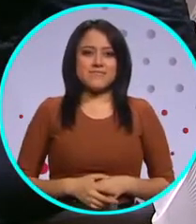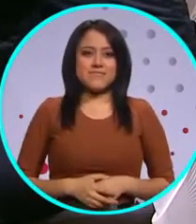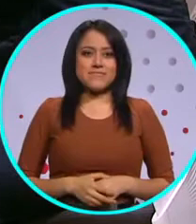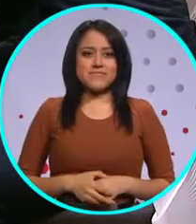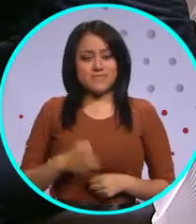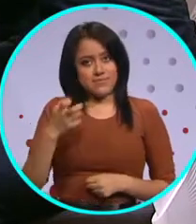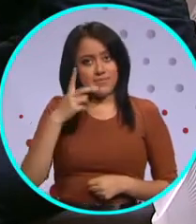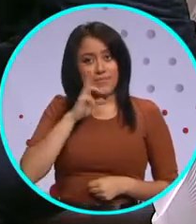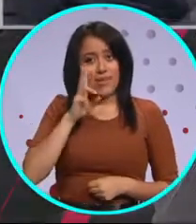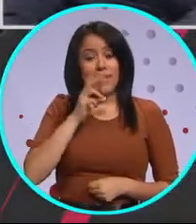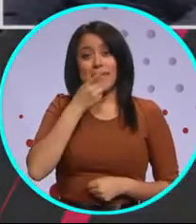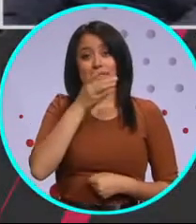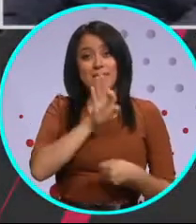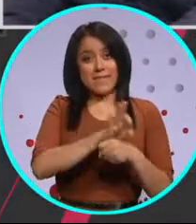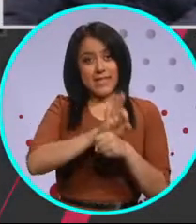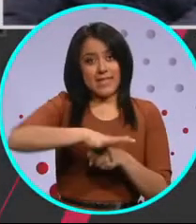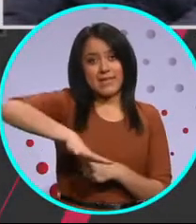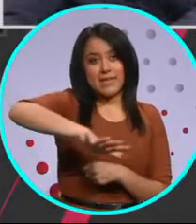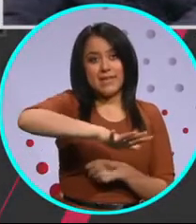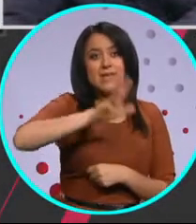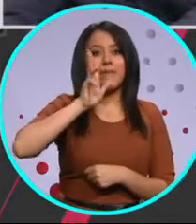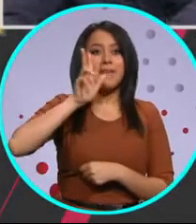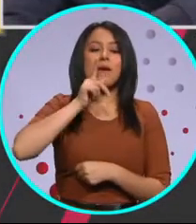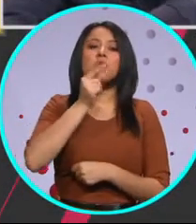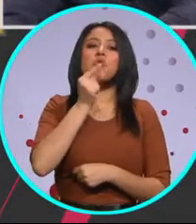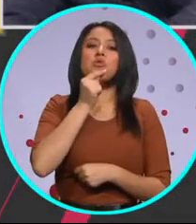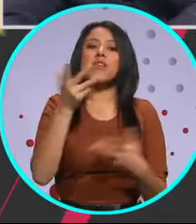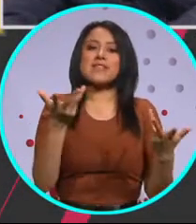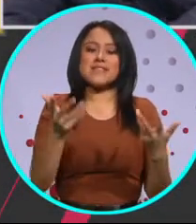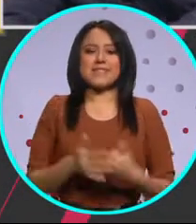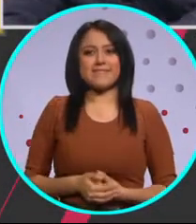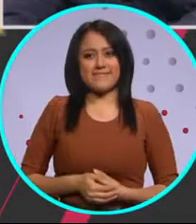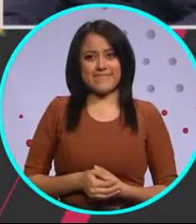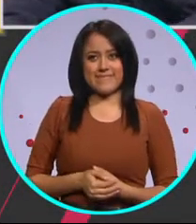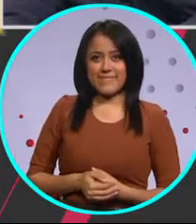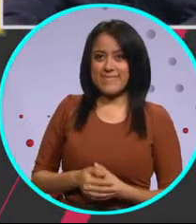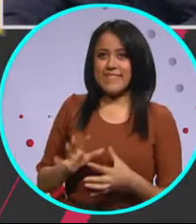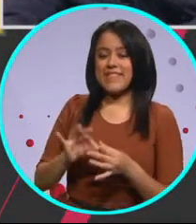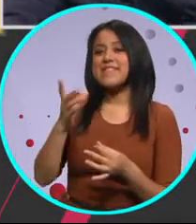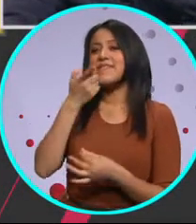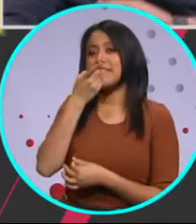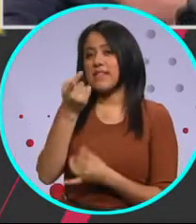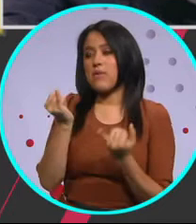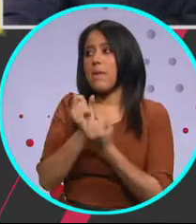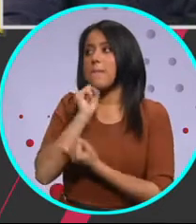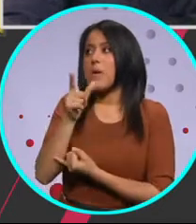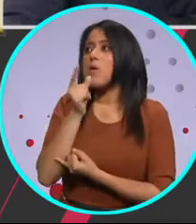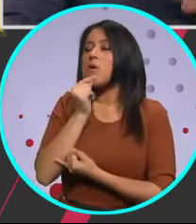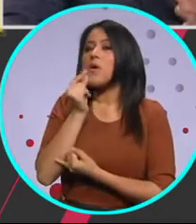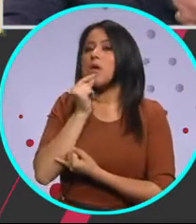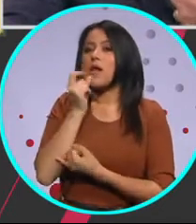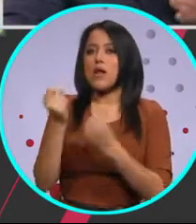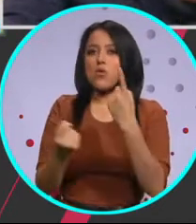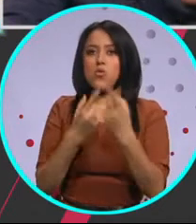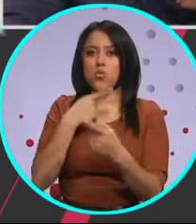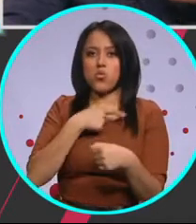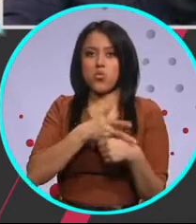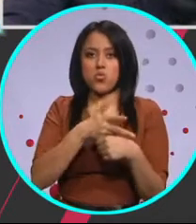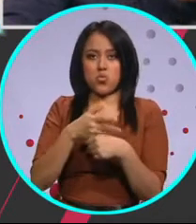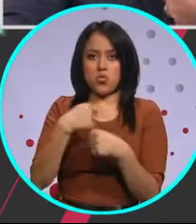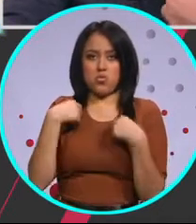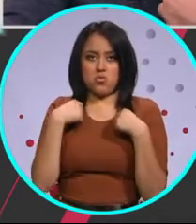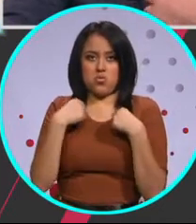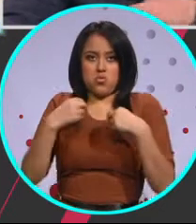referente no queda defendido por la imagen del policía por supuesto y además jorge déjame decirte que ya muchos de nuestros elementos traen cámaras en su uniforme